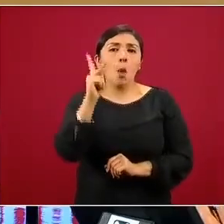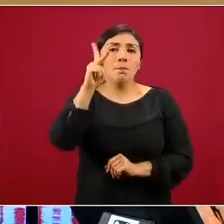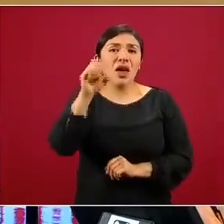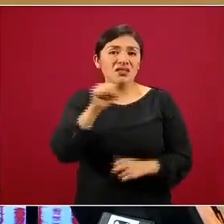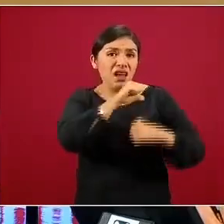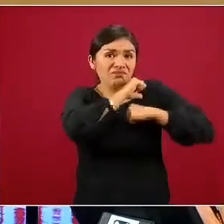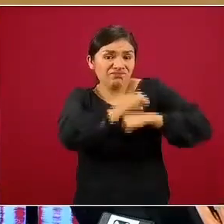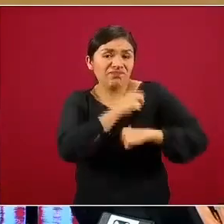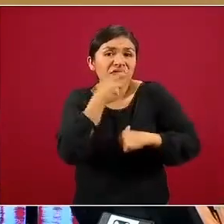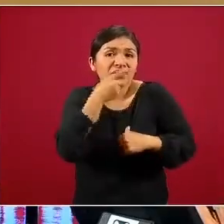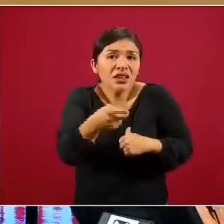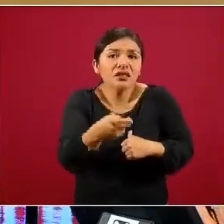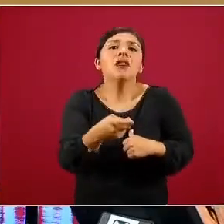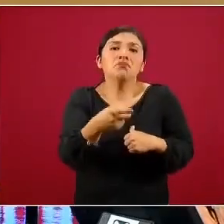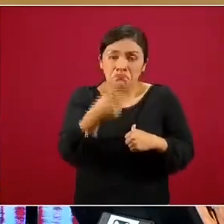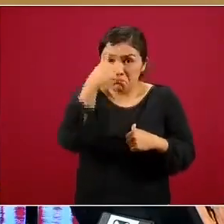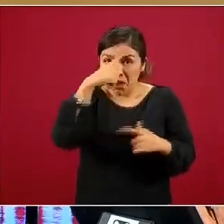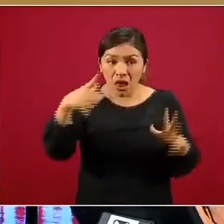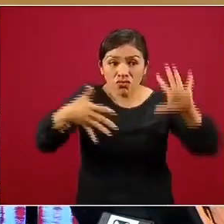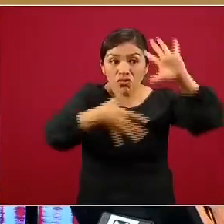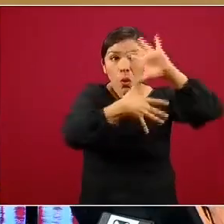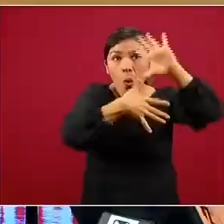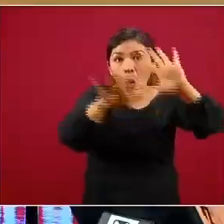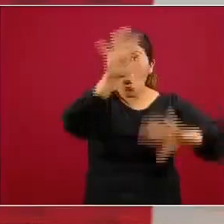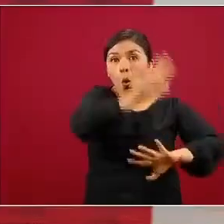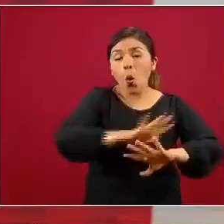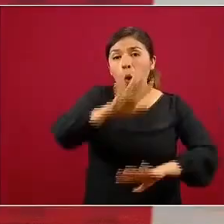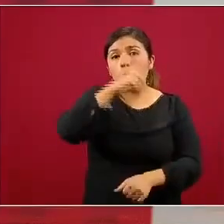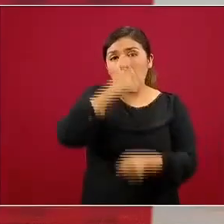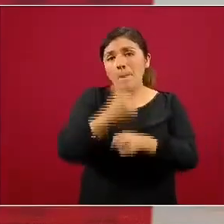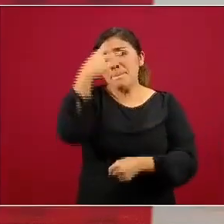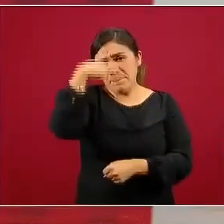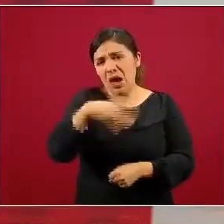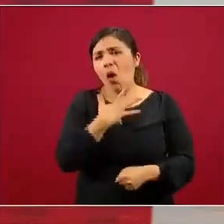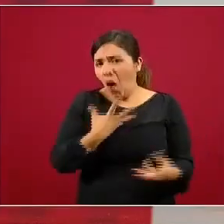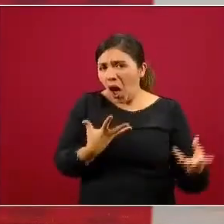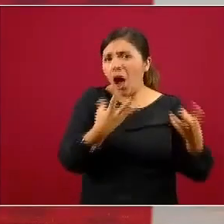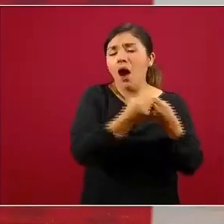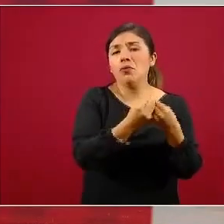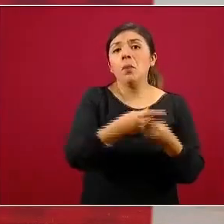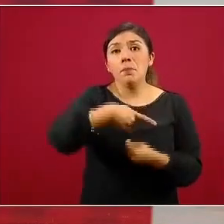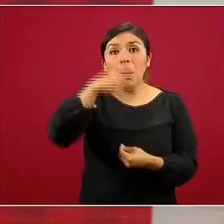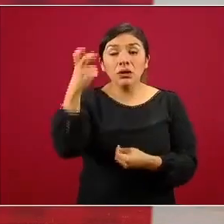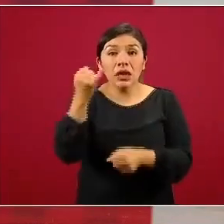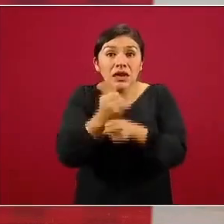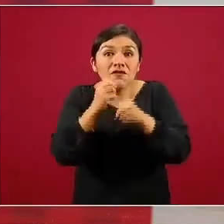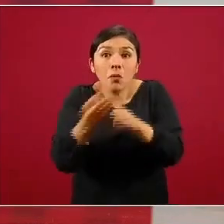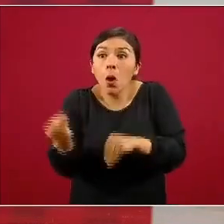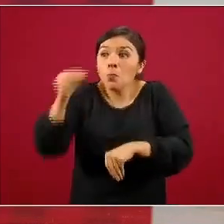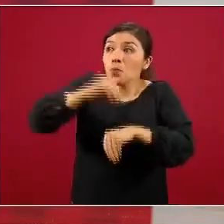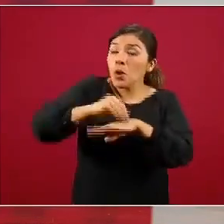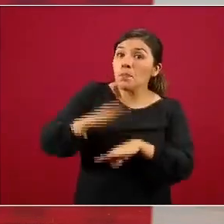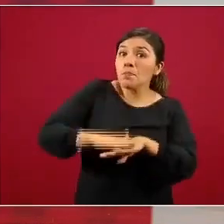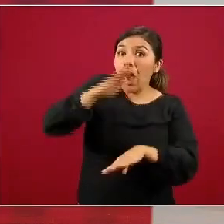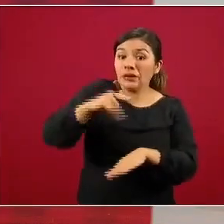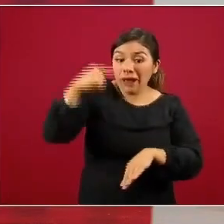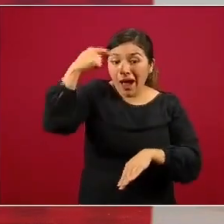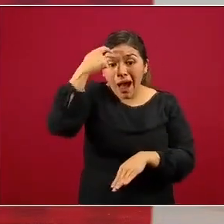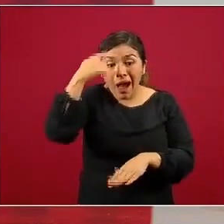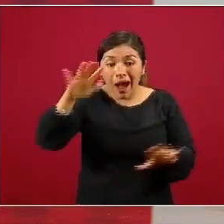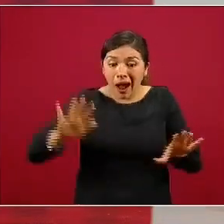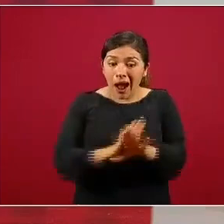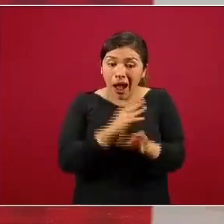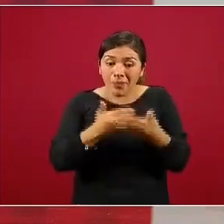Organización Panamericana de la Salud para el conjunto del continente, donde México está incluido, pero no es una información adicional que cambie